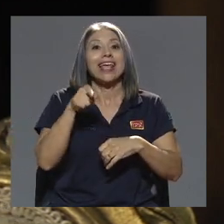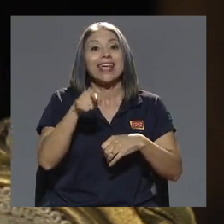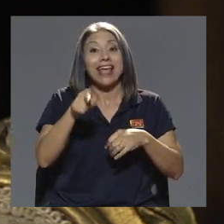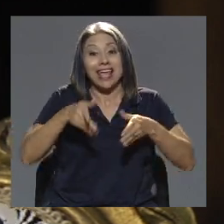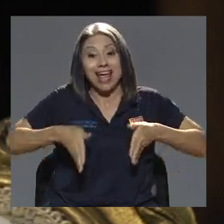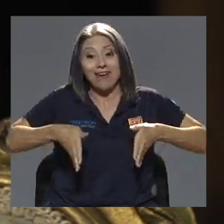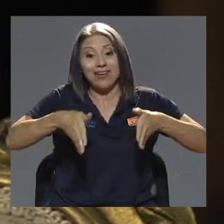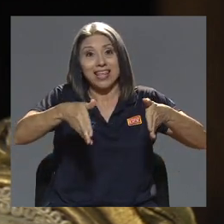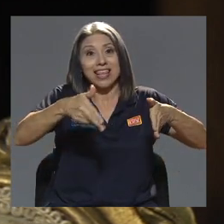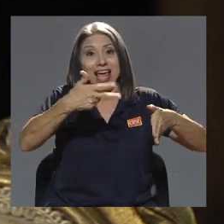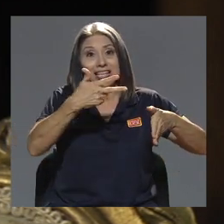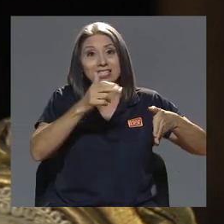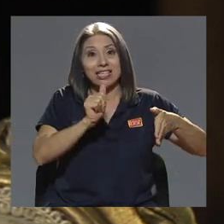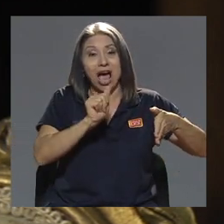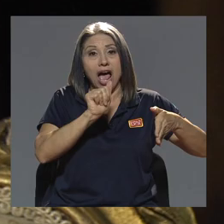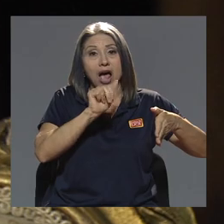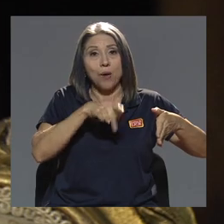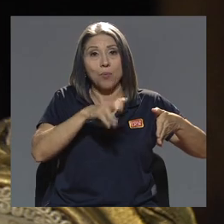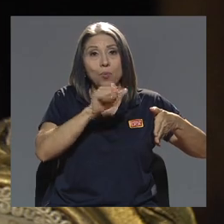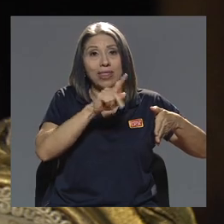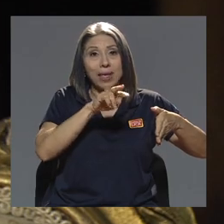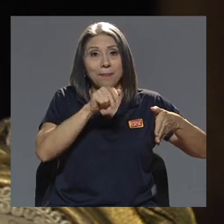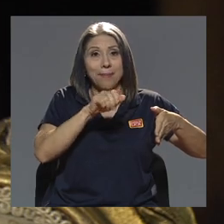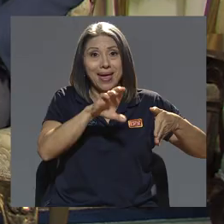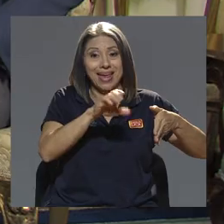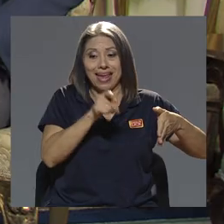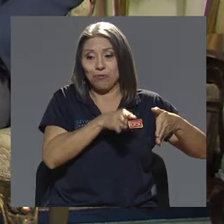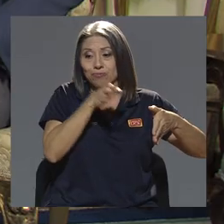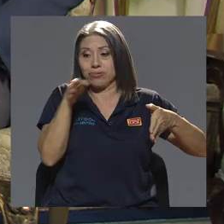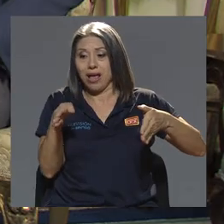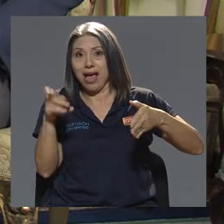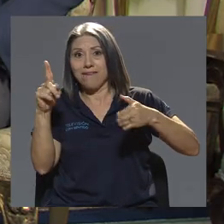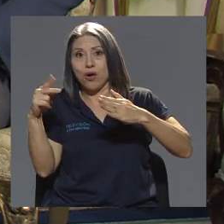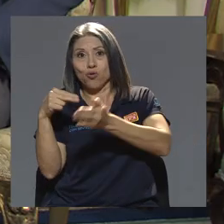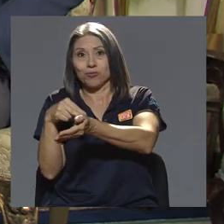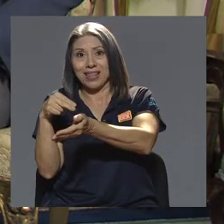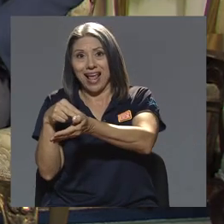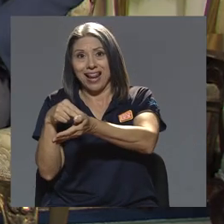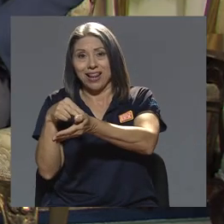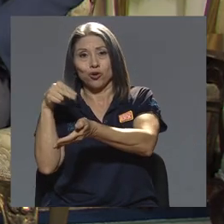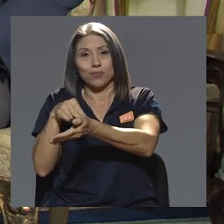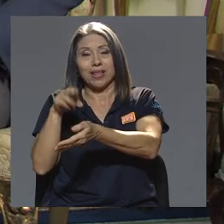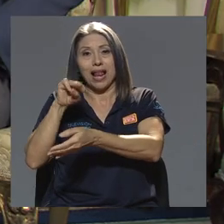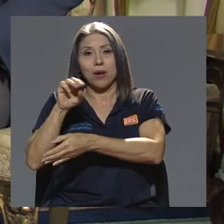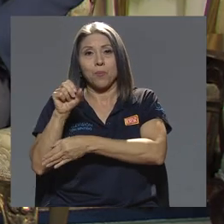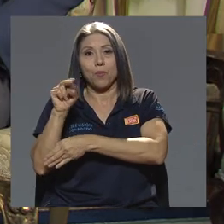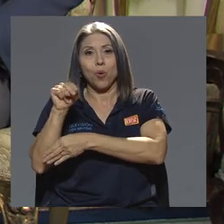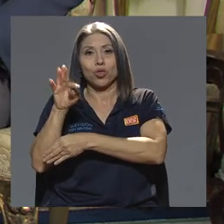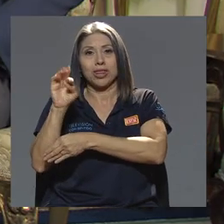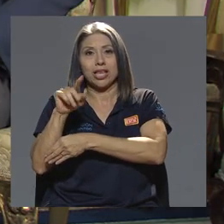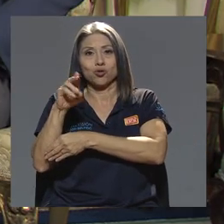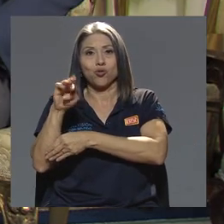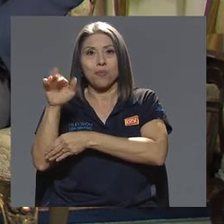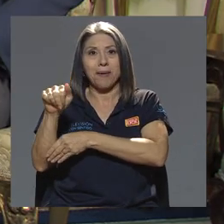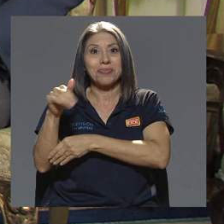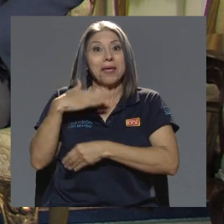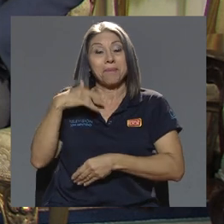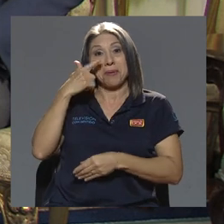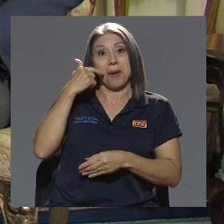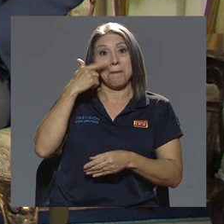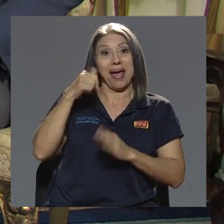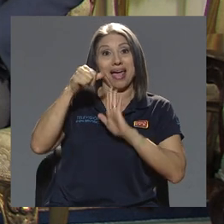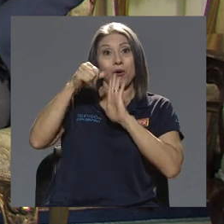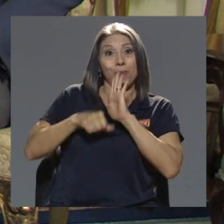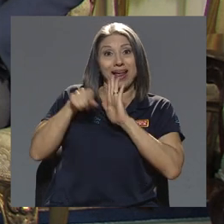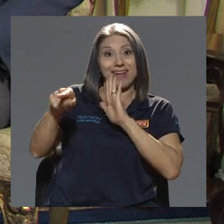Avenida Chapultepec, había un hospital a la par de casa, el Hospital Moctezuma, y mi papá operaba ahí en las tardes. Y yo iba, me disfrazaba, me ponía mi batón,